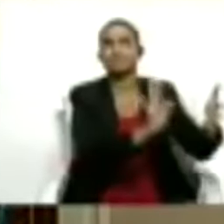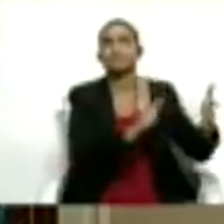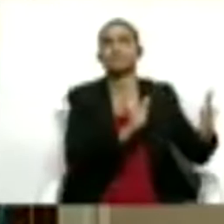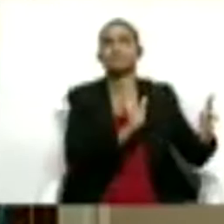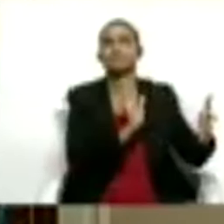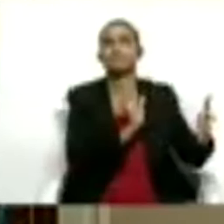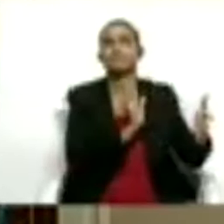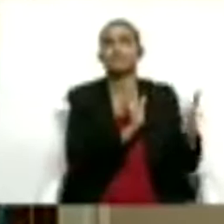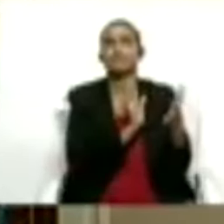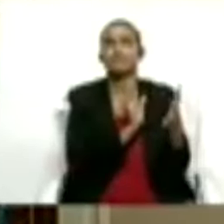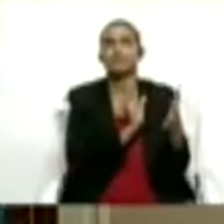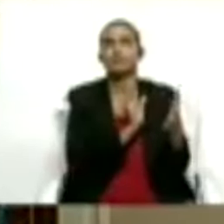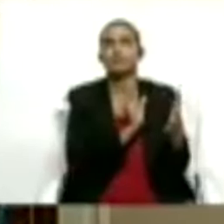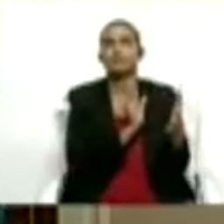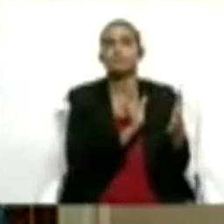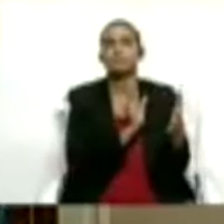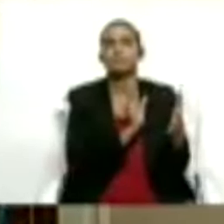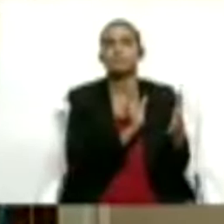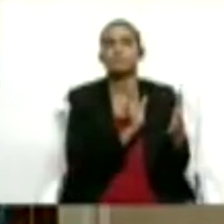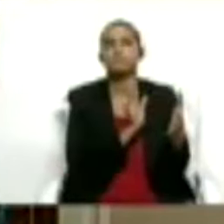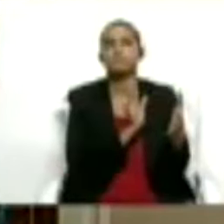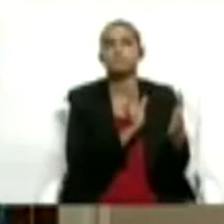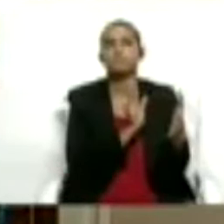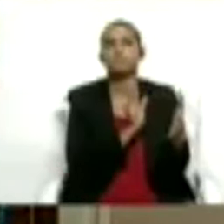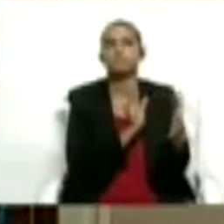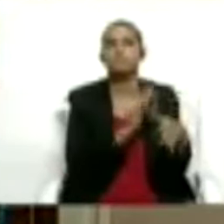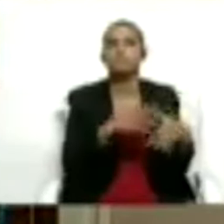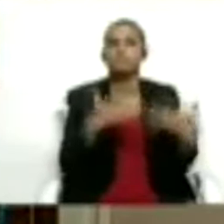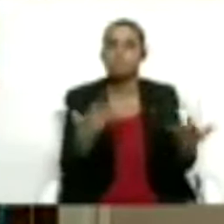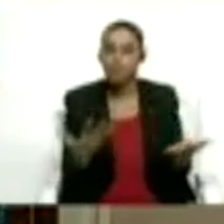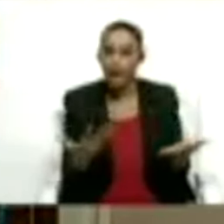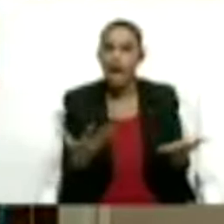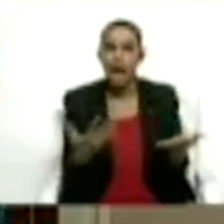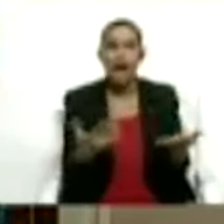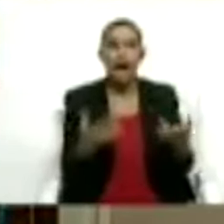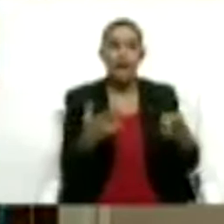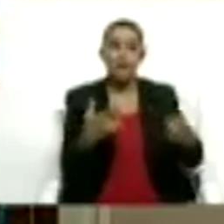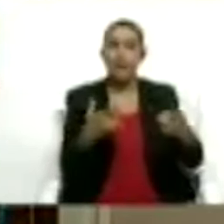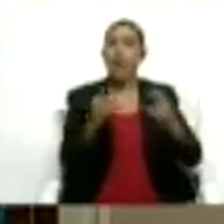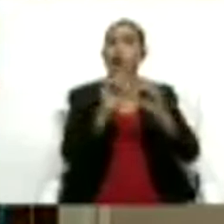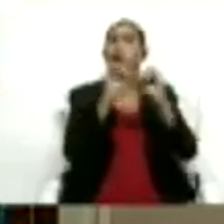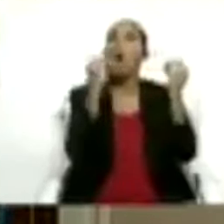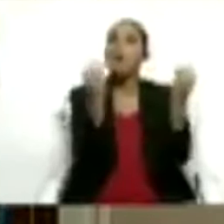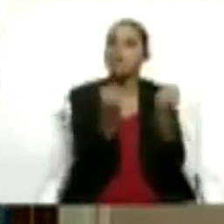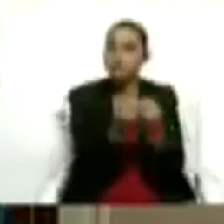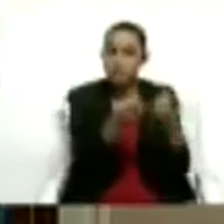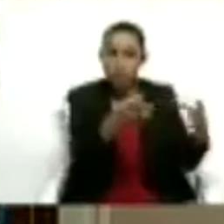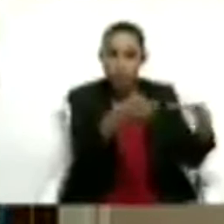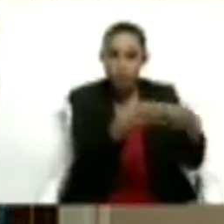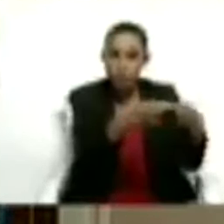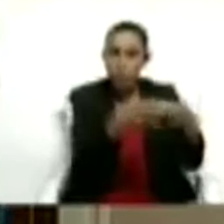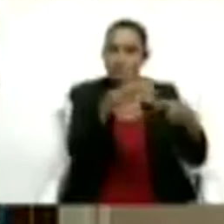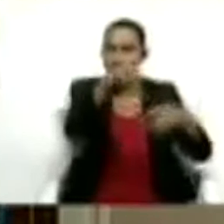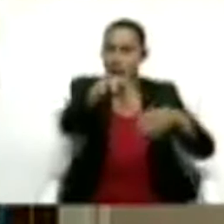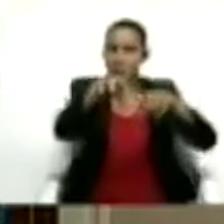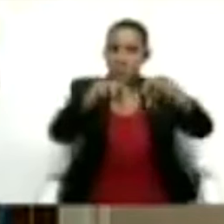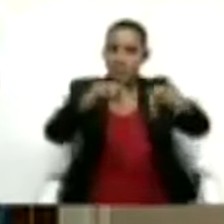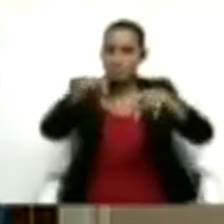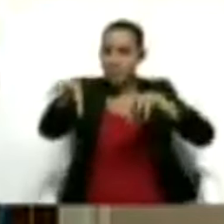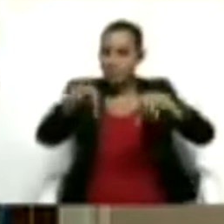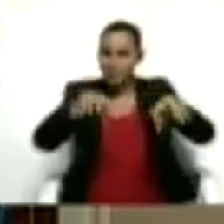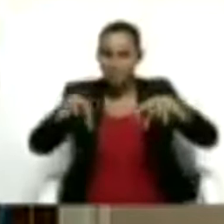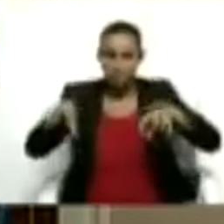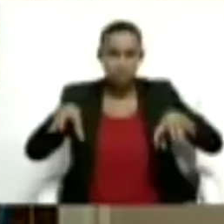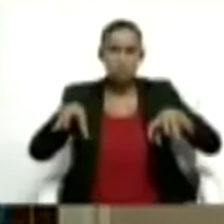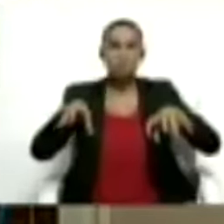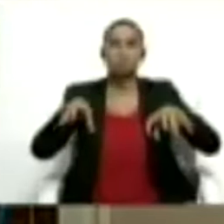sitios que no son precisamente los que dan el mandato, sino desde oficinas, desde escritorios, desde bufetes de